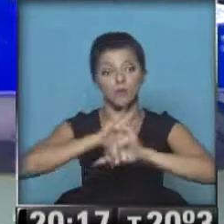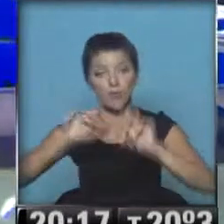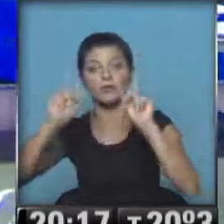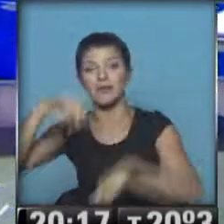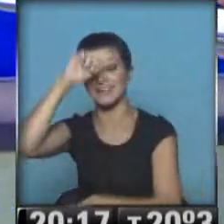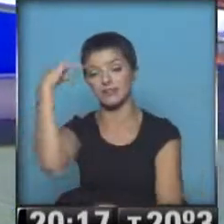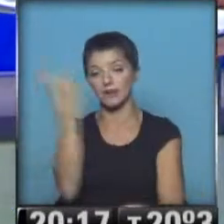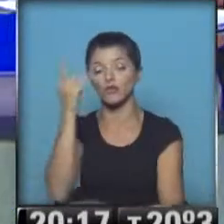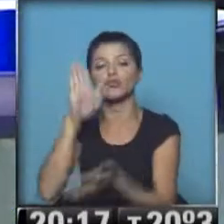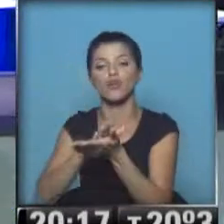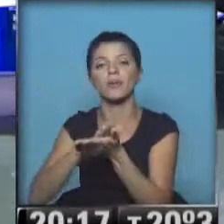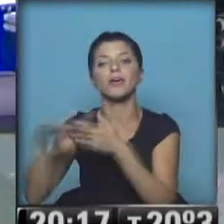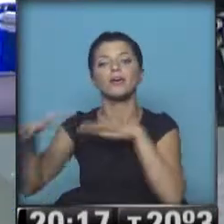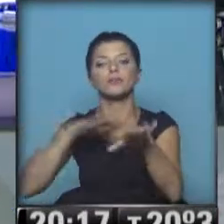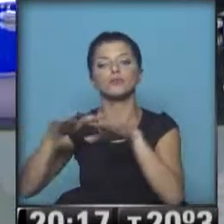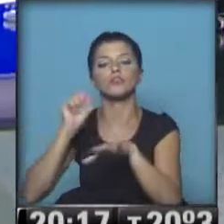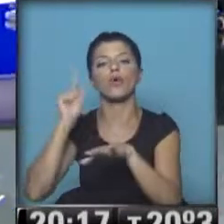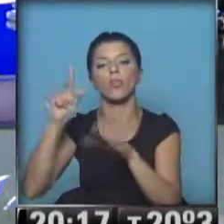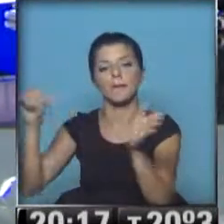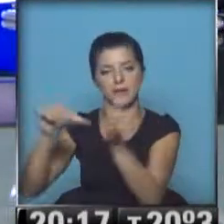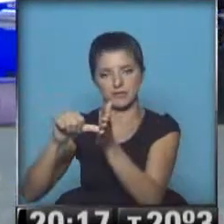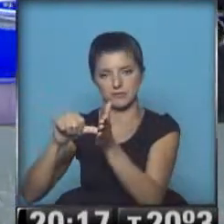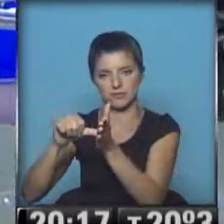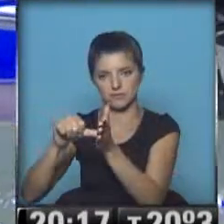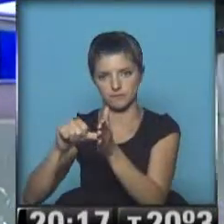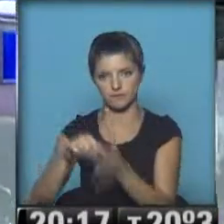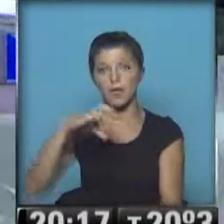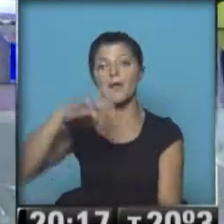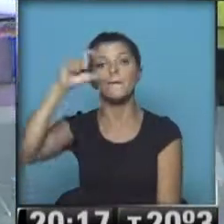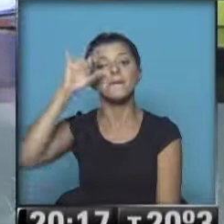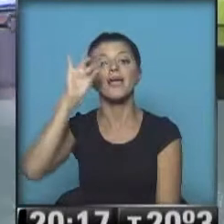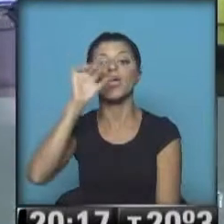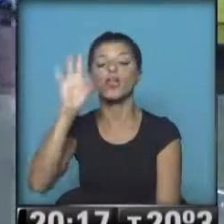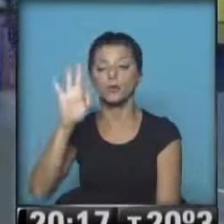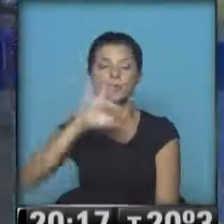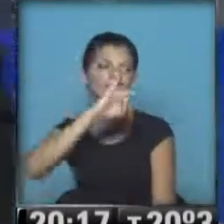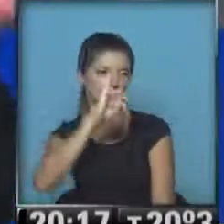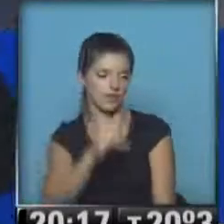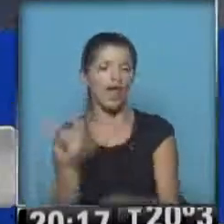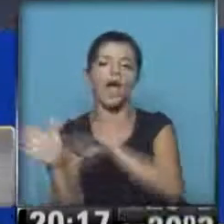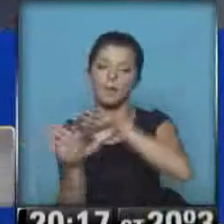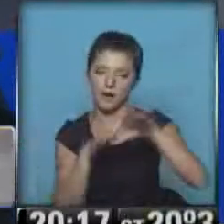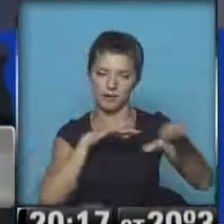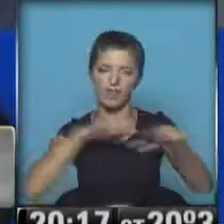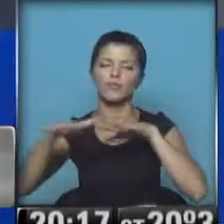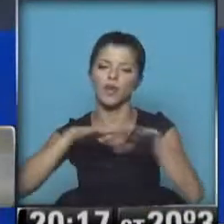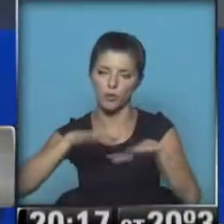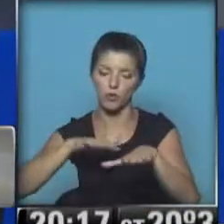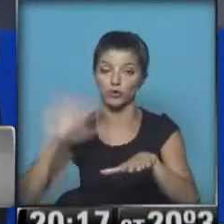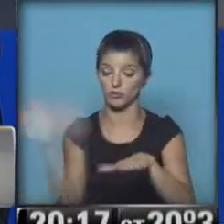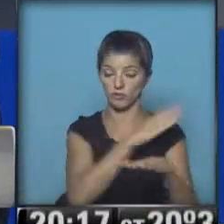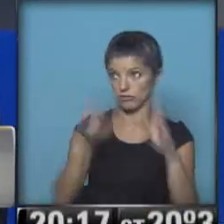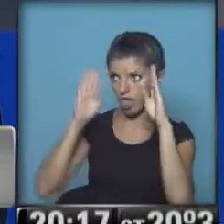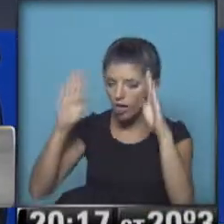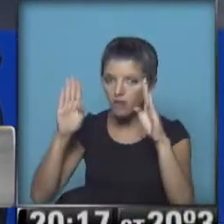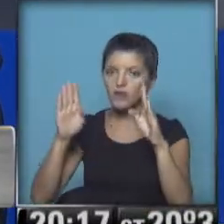sobre cuál es la situación que se vive en ese país pedro efectivamente cecilia más hoy al terremoto que atrae la atención por